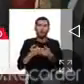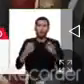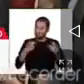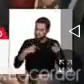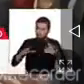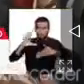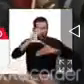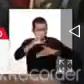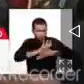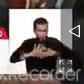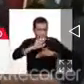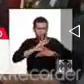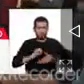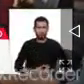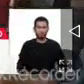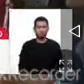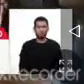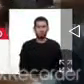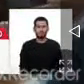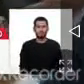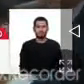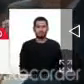continental.